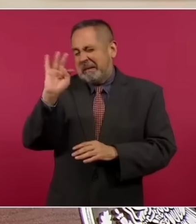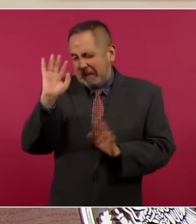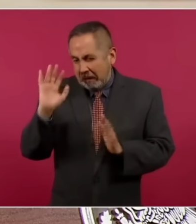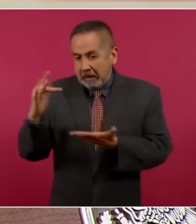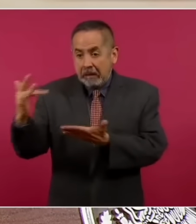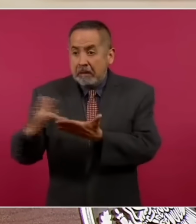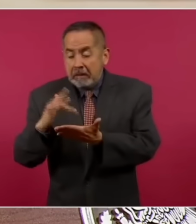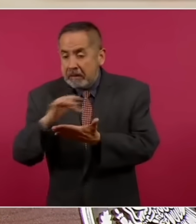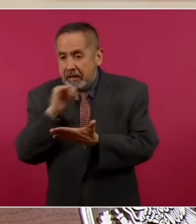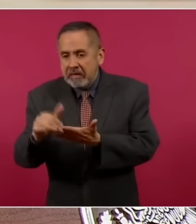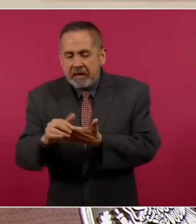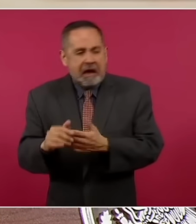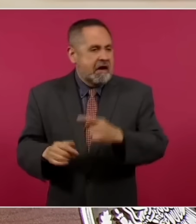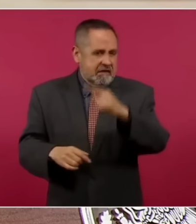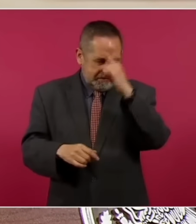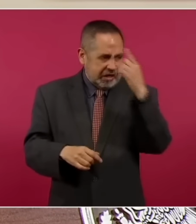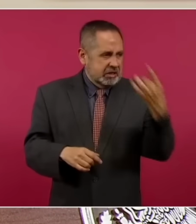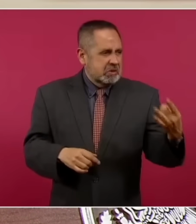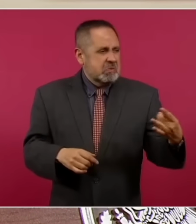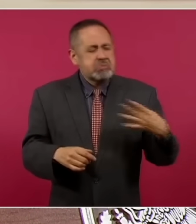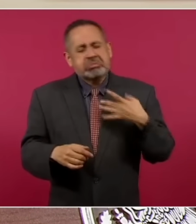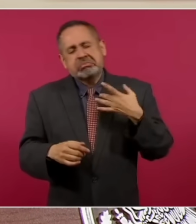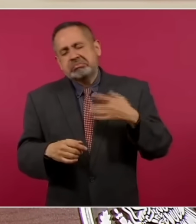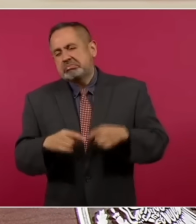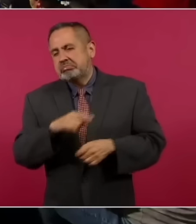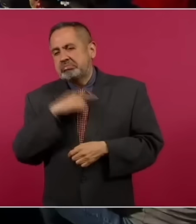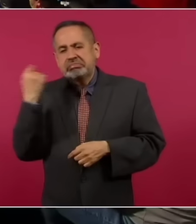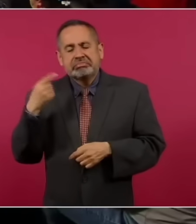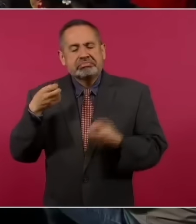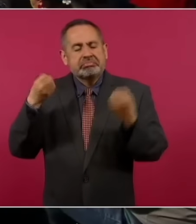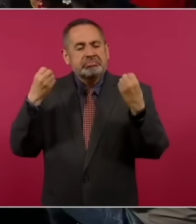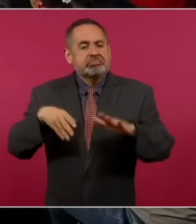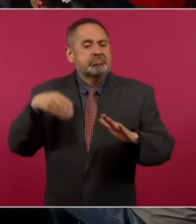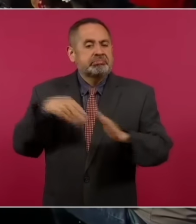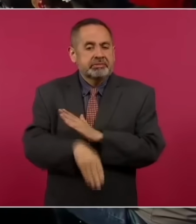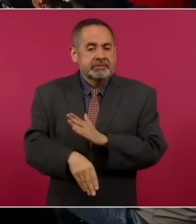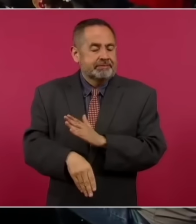ya nos hubiesen derrocado